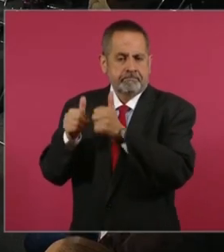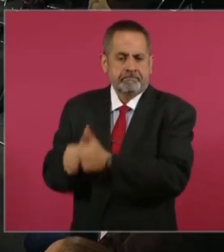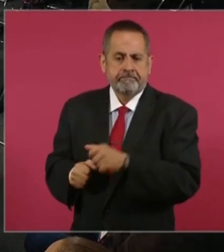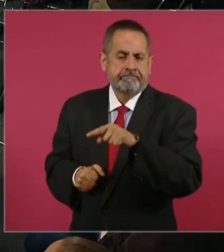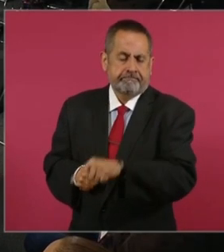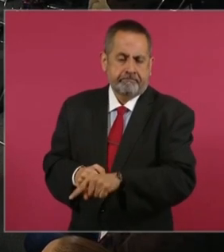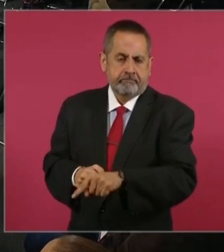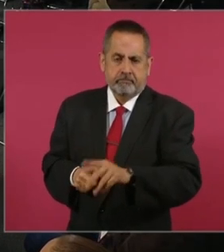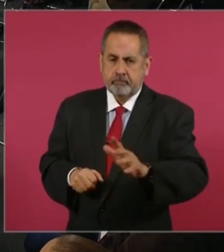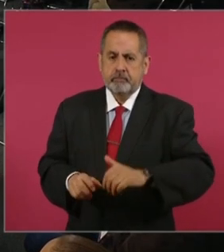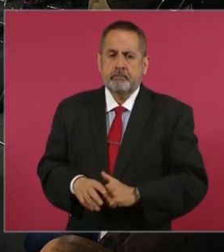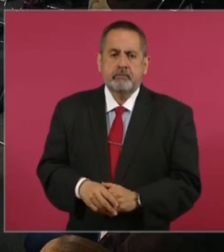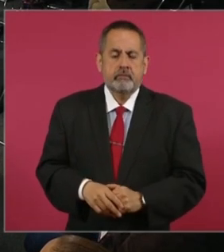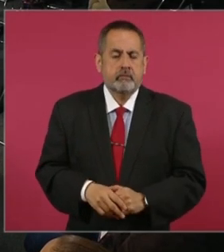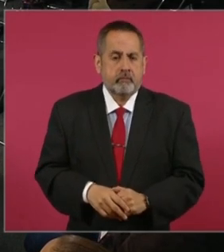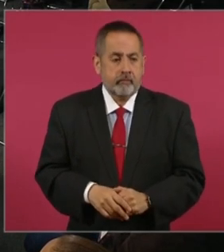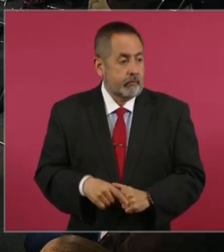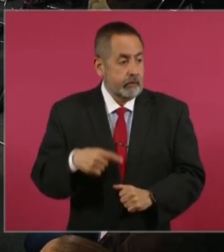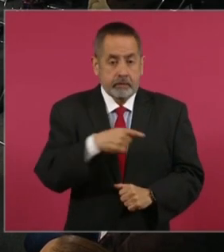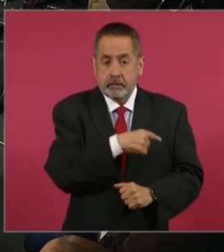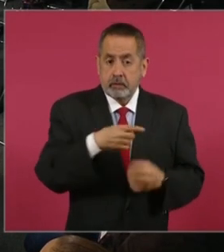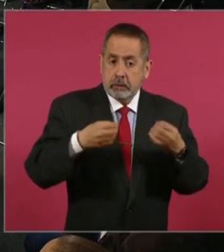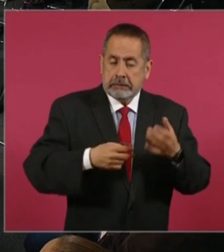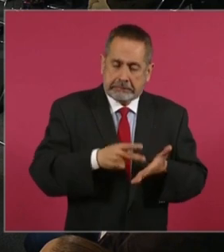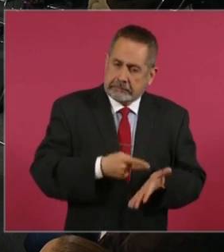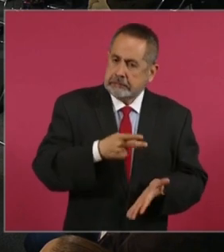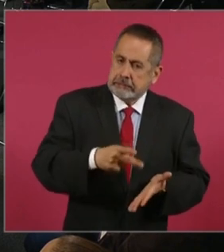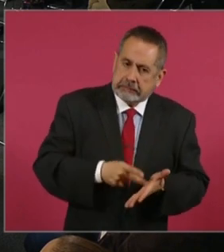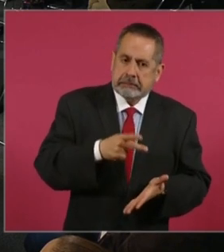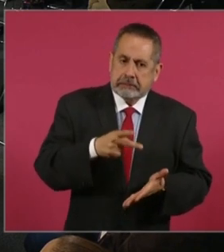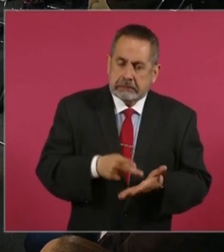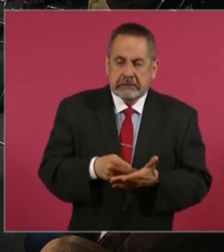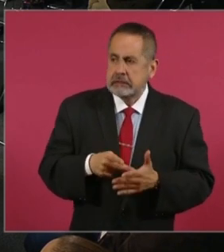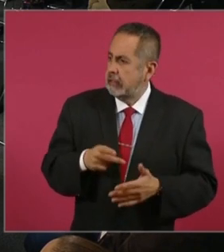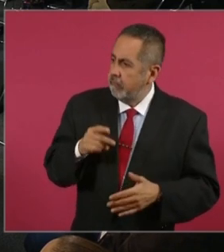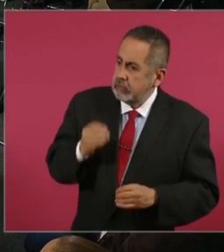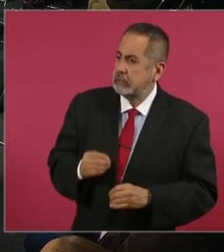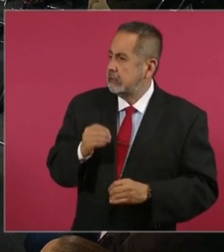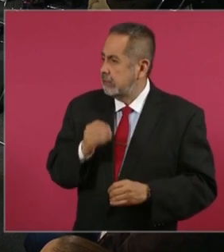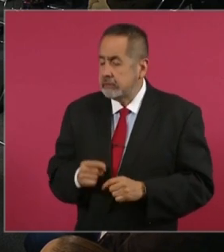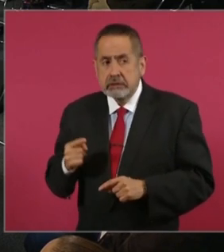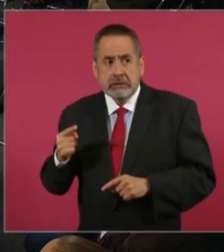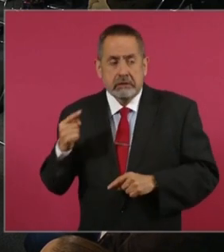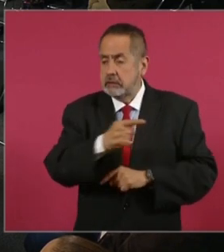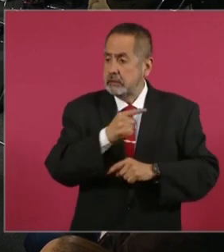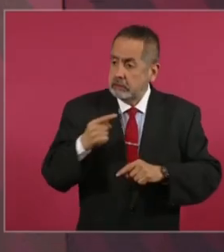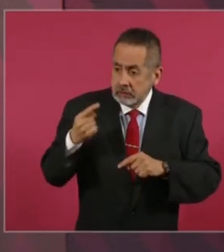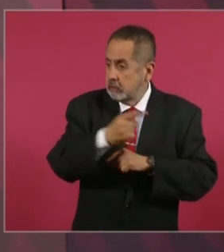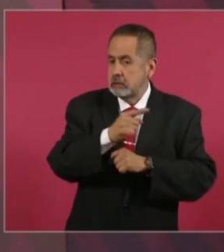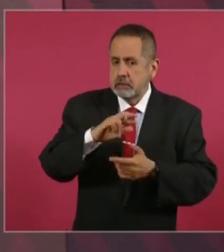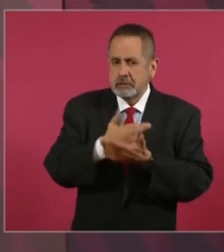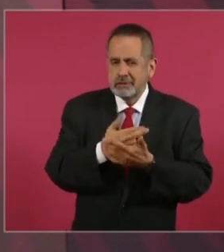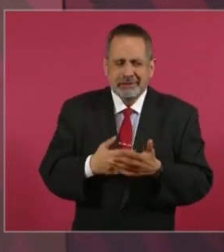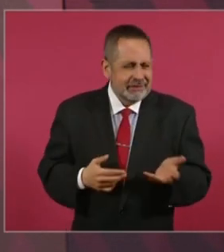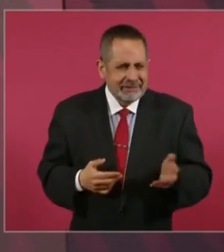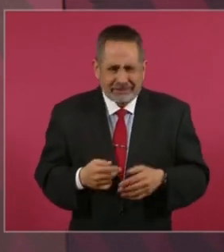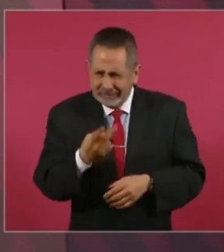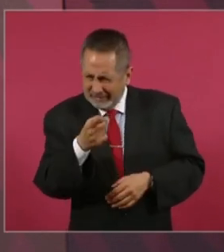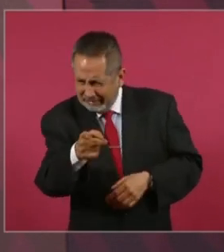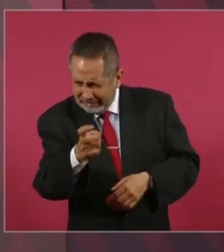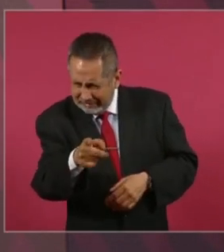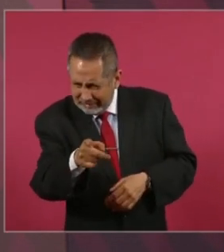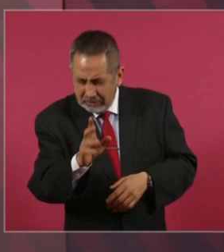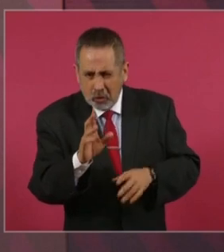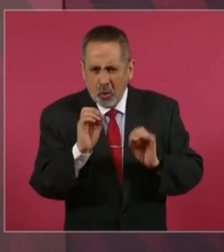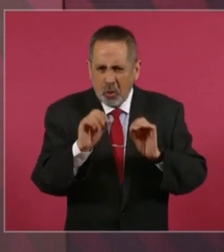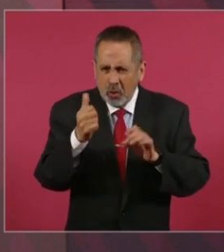insistente la actitud del juez. No sé si ese sea el